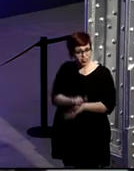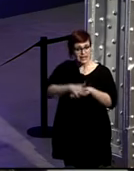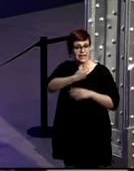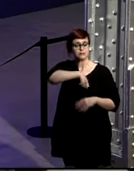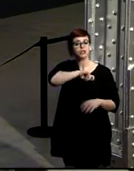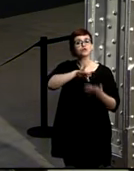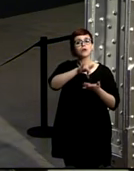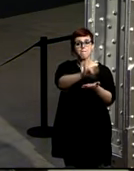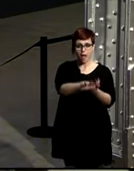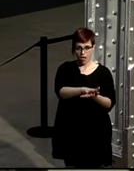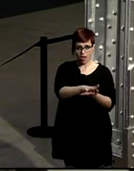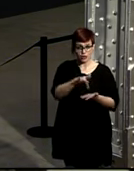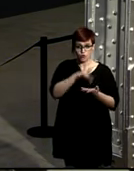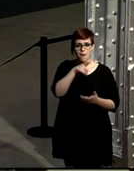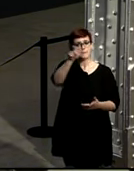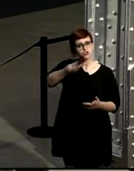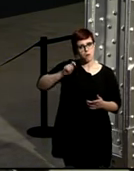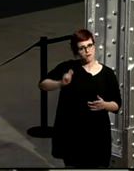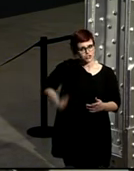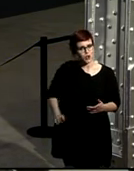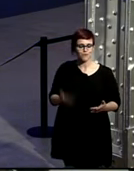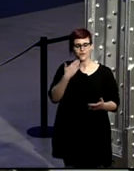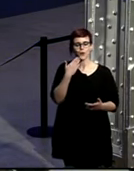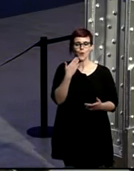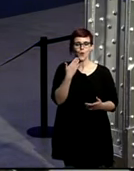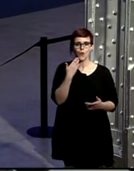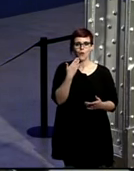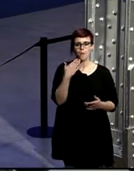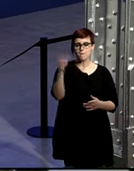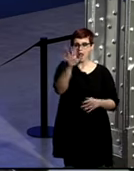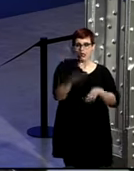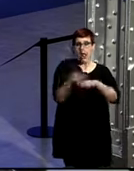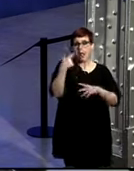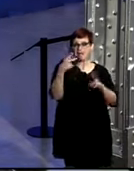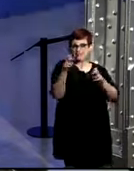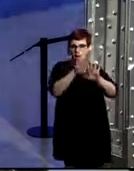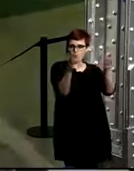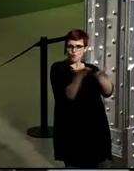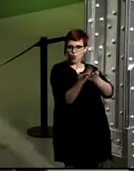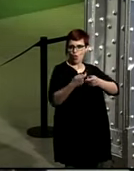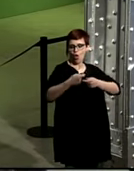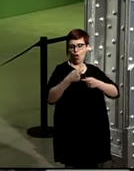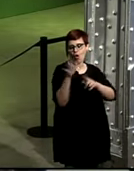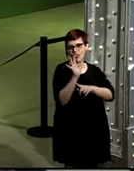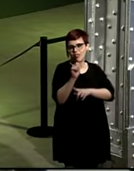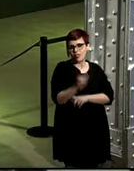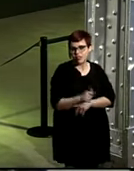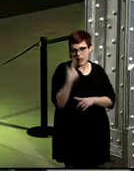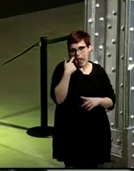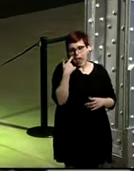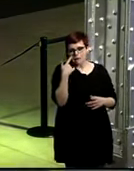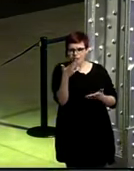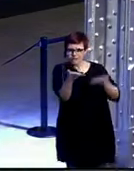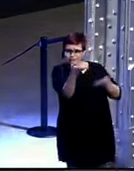se encuentran nuestros profesionales, se chequea de alguna manera el estado de la industria, se ven películas y se premia las